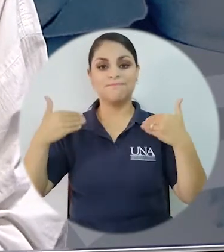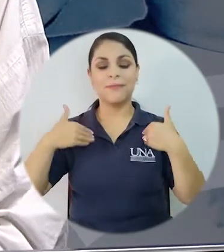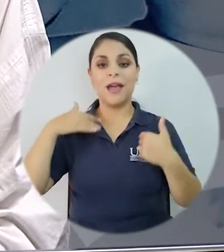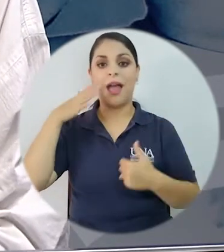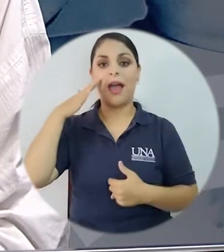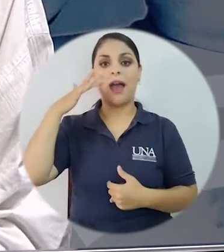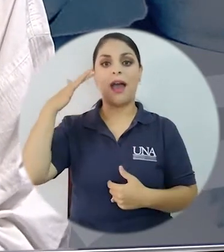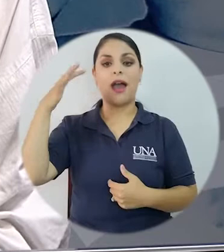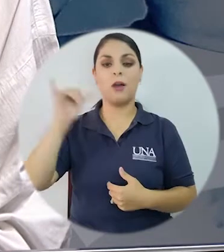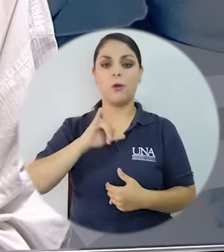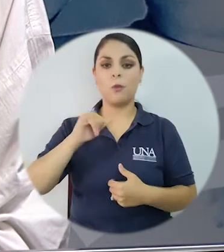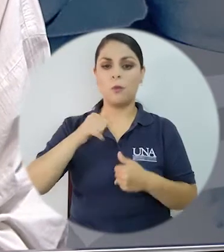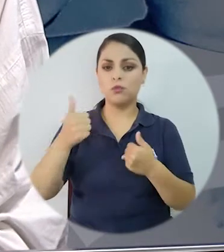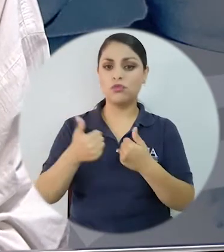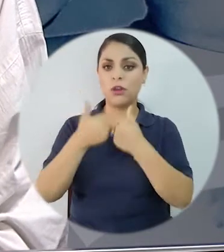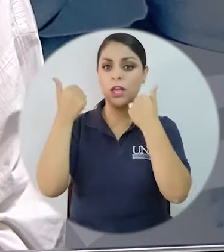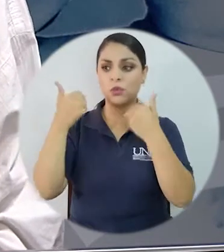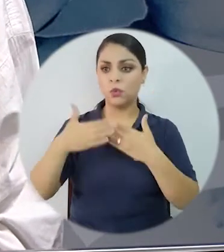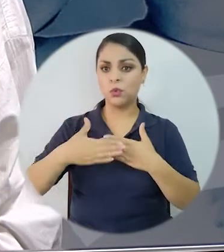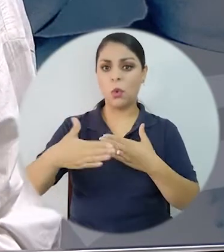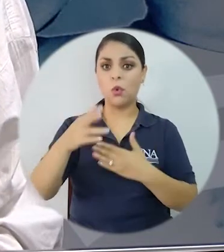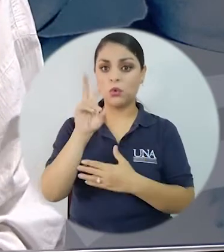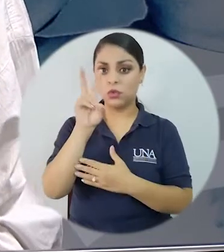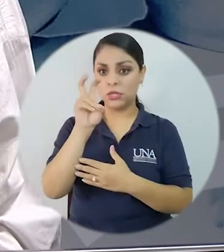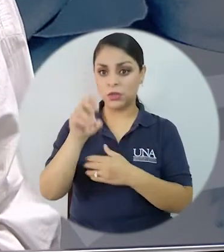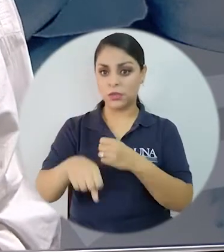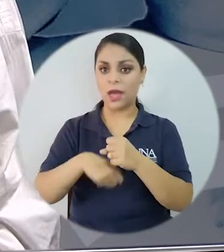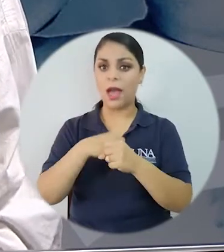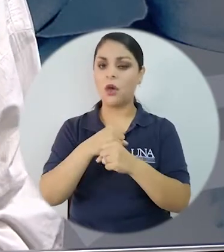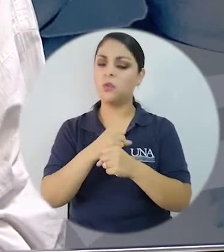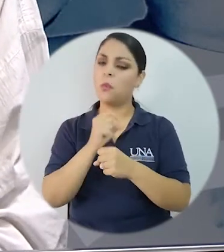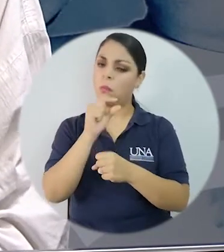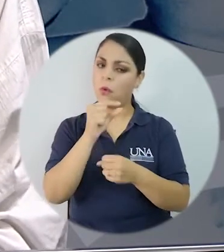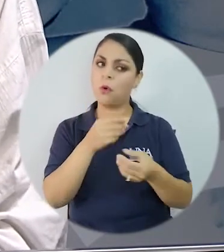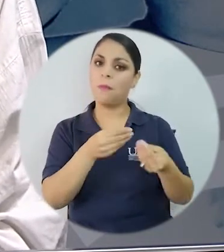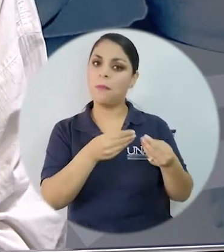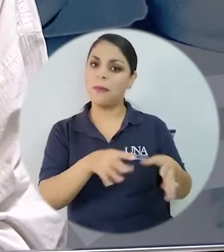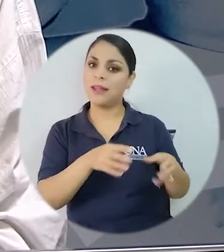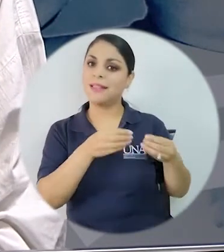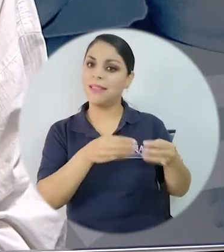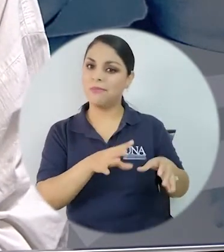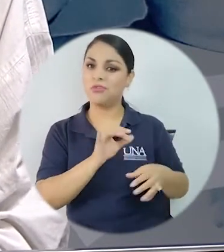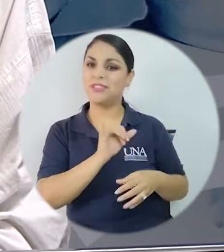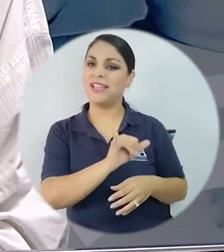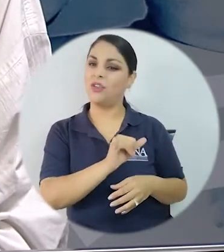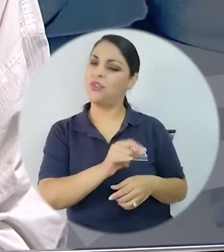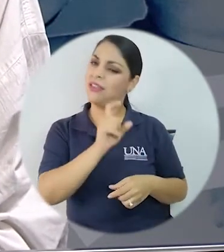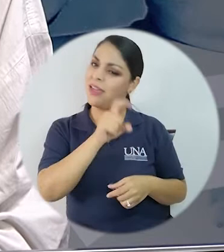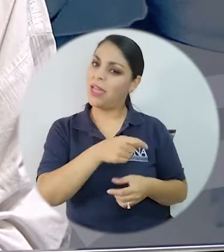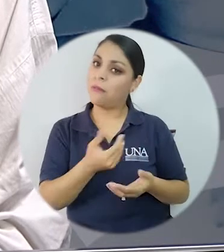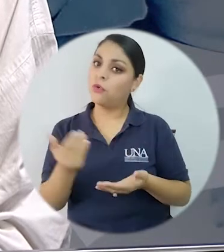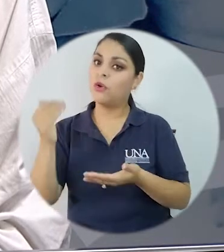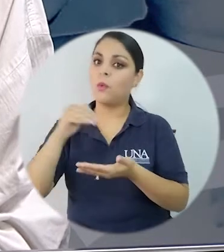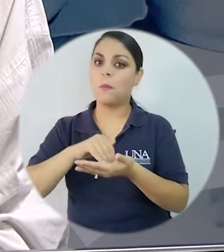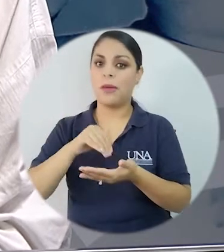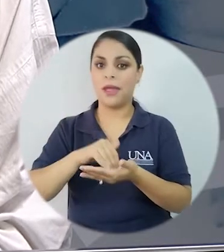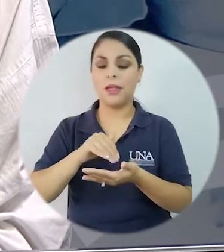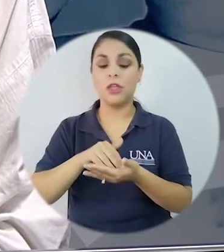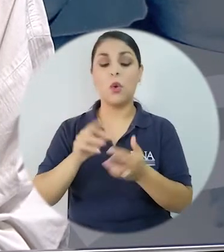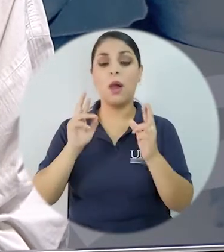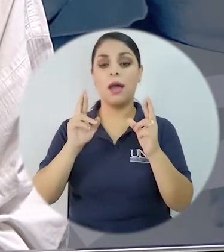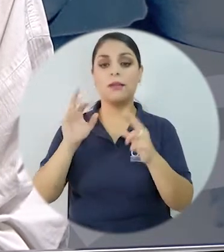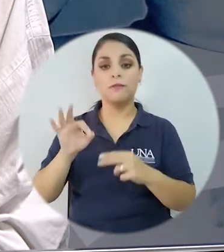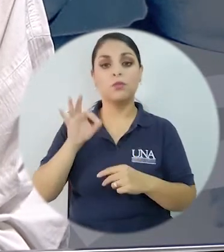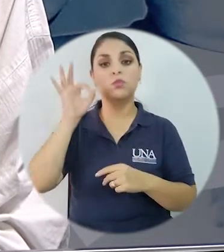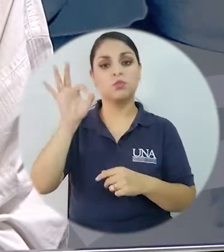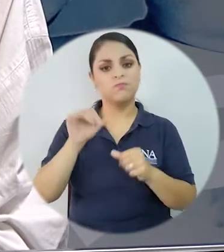y admirar con un reto. A lo largo de 200 años algo hemos perdido de eso, habría que recuperarlo y ver cómo lo